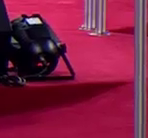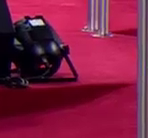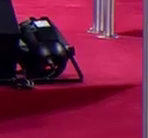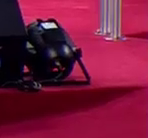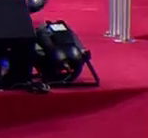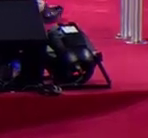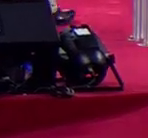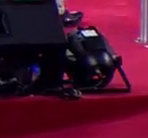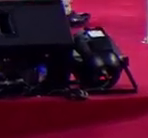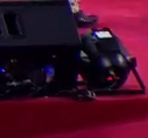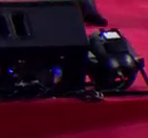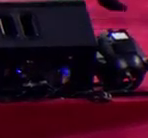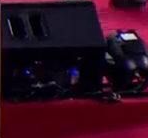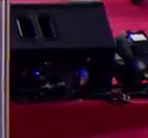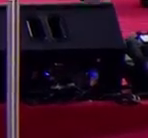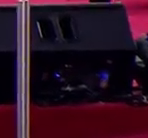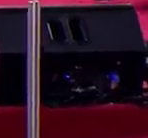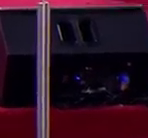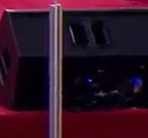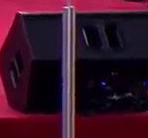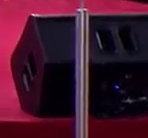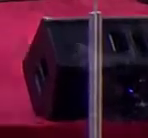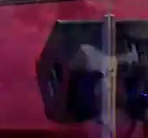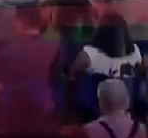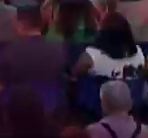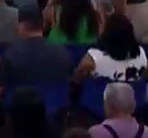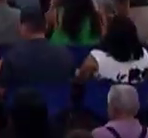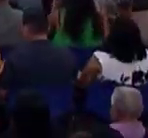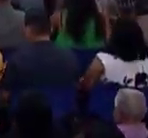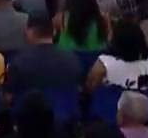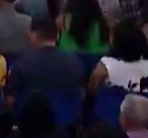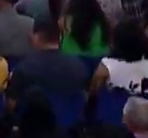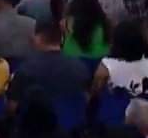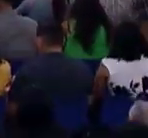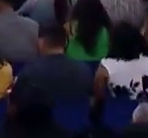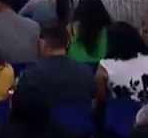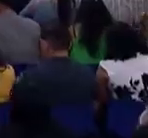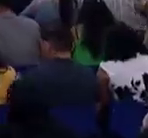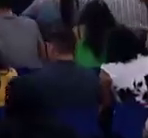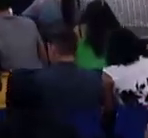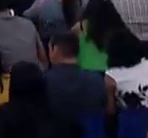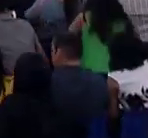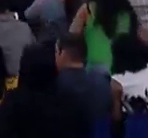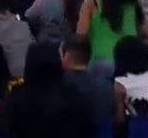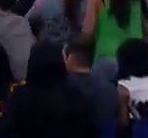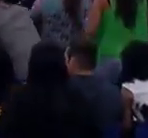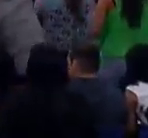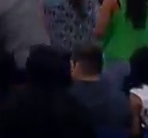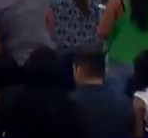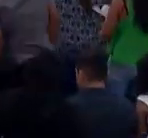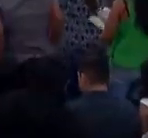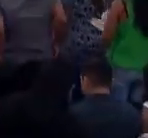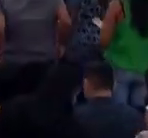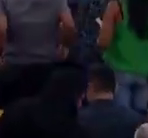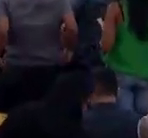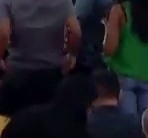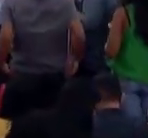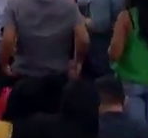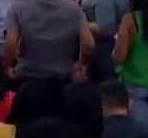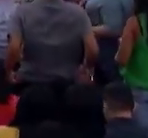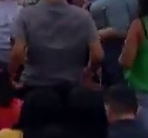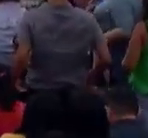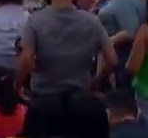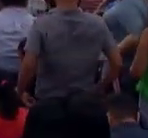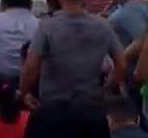palabra del Señor, la Biblia, en el libro de Mateo, capítulo 1, versículo 1. La pregunta de esta mañana es: ¿y a ti qué te